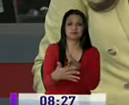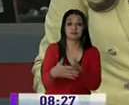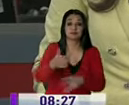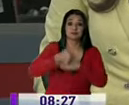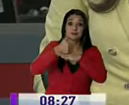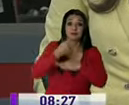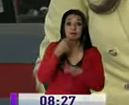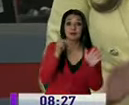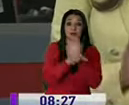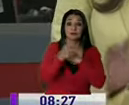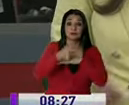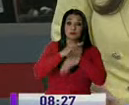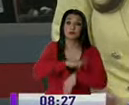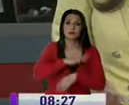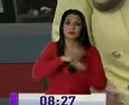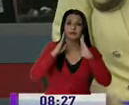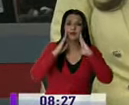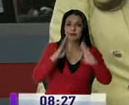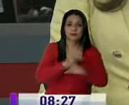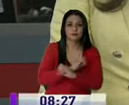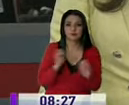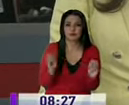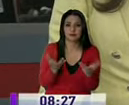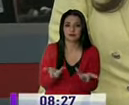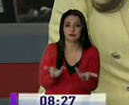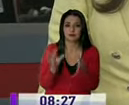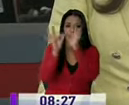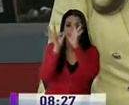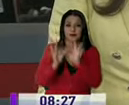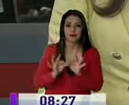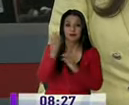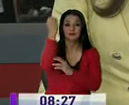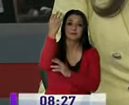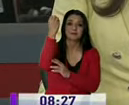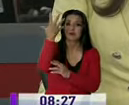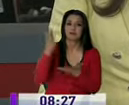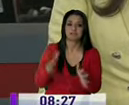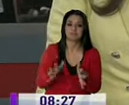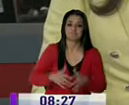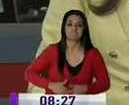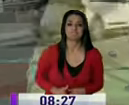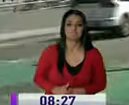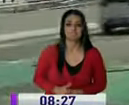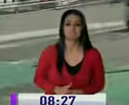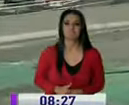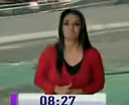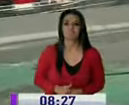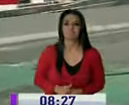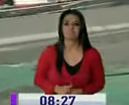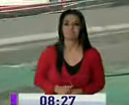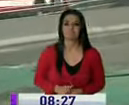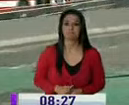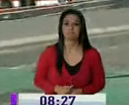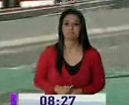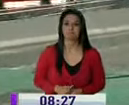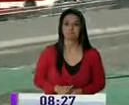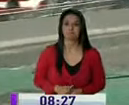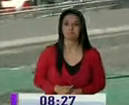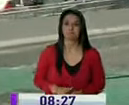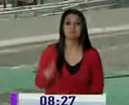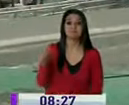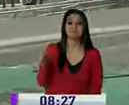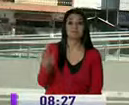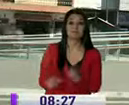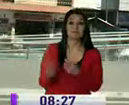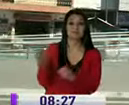las autoridades municipales no atienden sus solicitudes para la reparación de esta señal de tránsito. El relato de los moradores